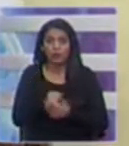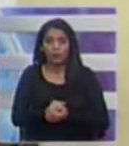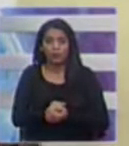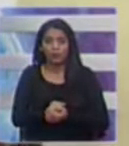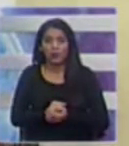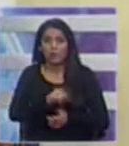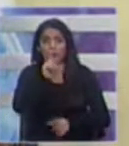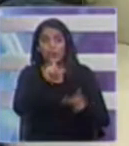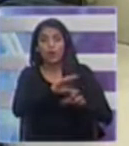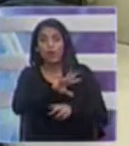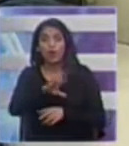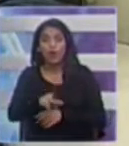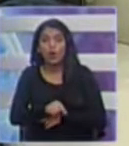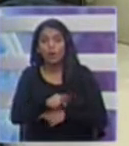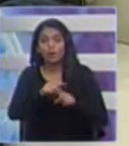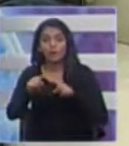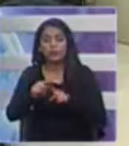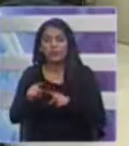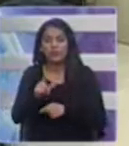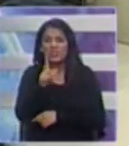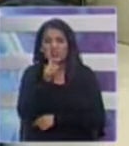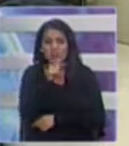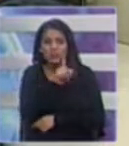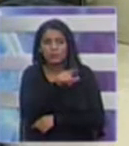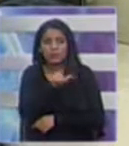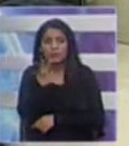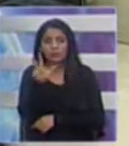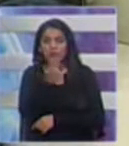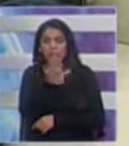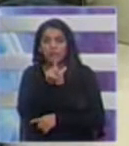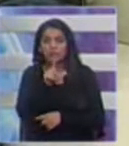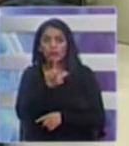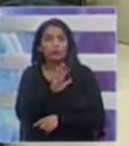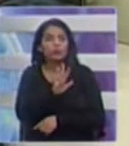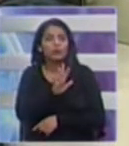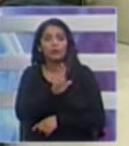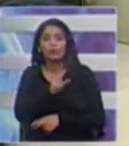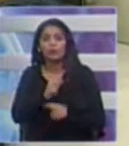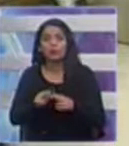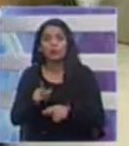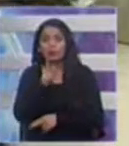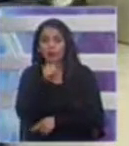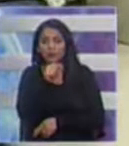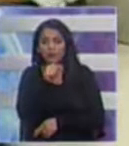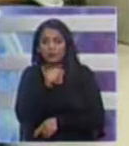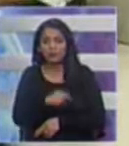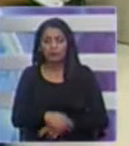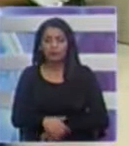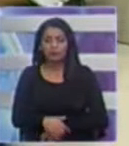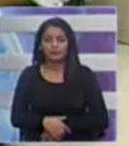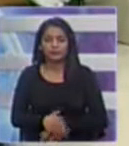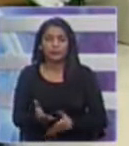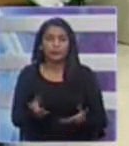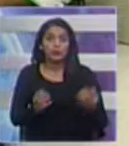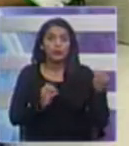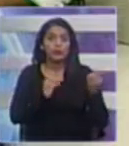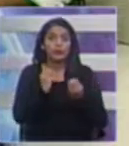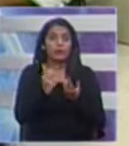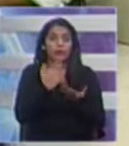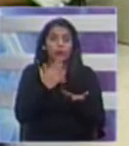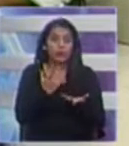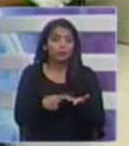están saliendo a la luz. ¿Qué puede hacer la Asamblea a nivel de fiscalización? Bueno, primeramente creo que como candidato tendría también que llamarle la